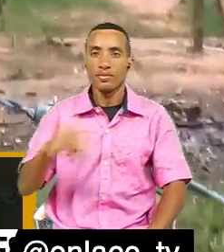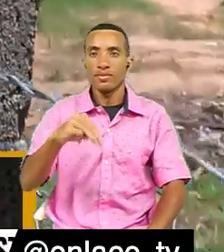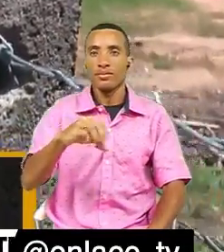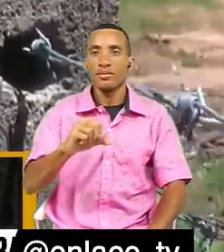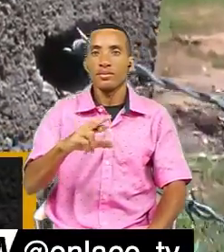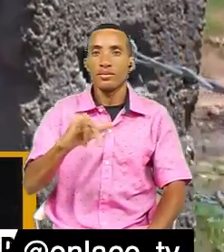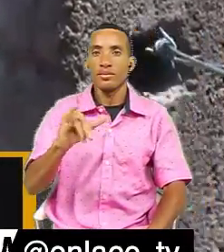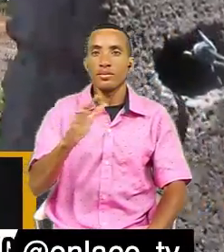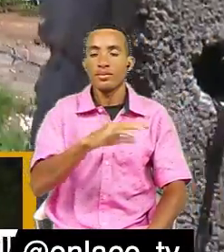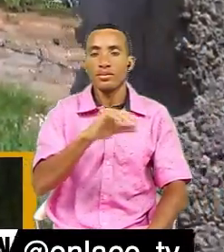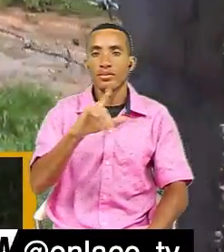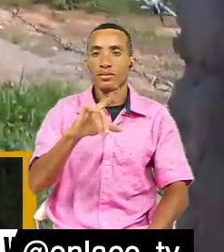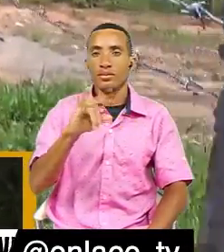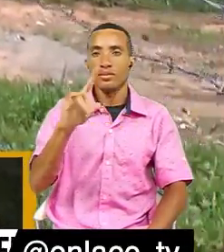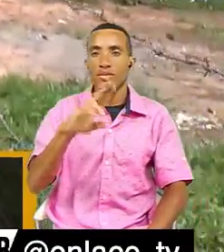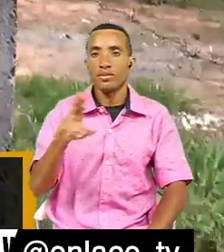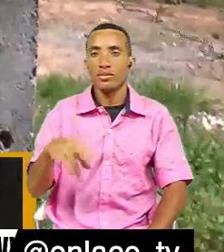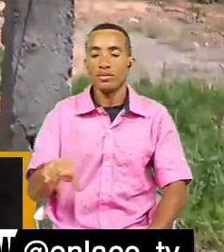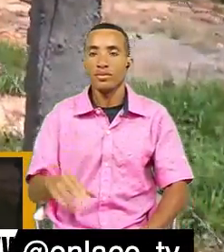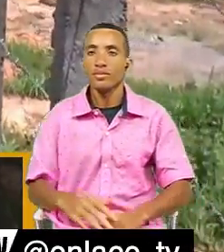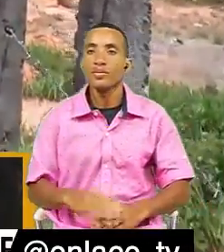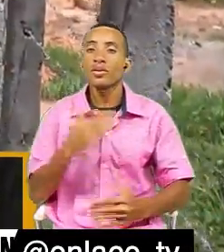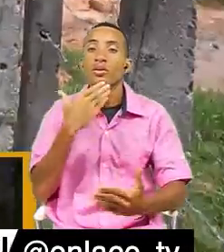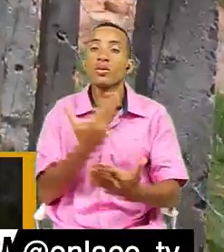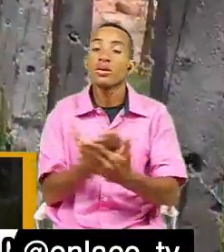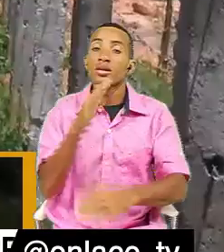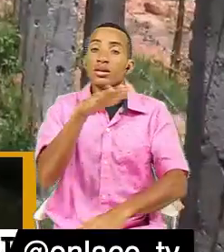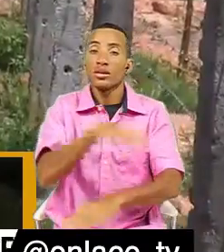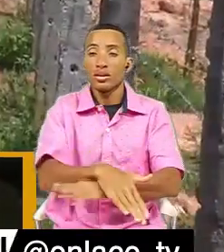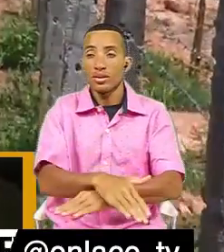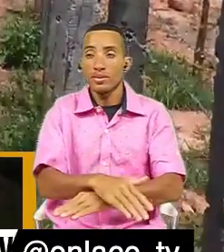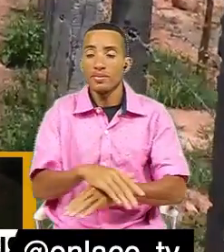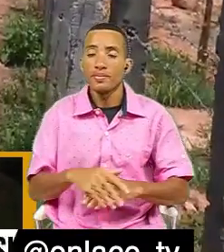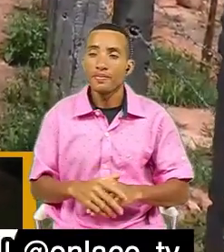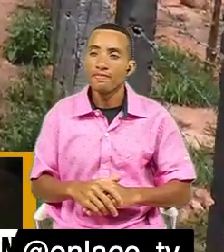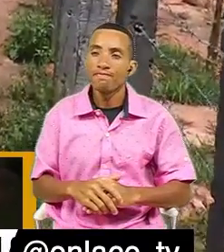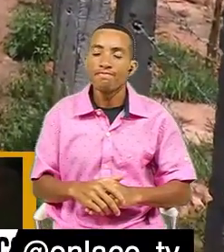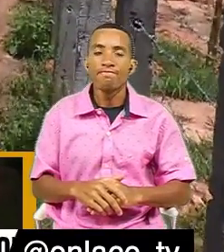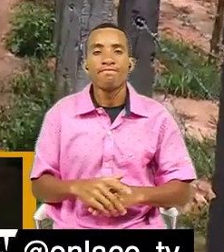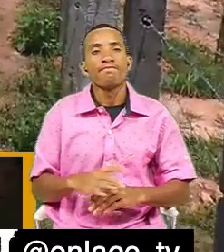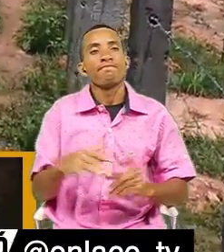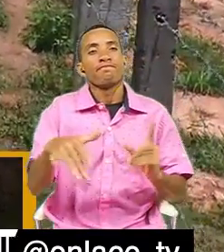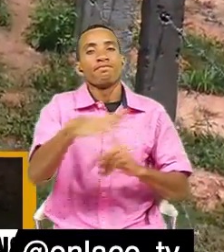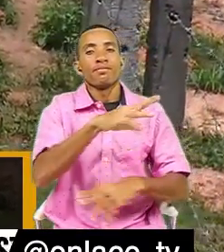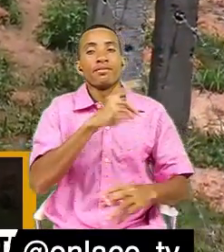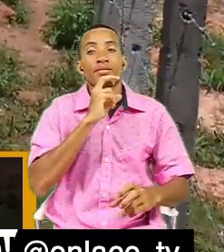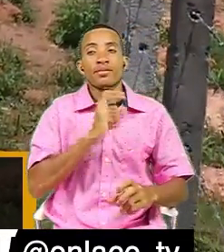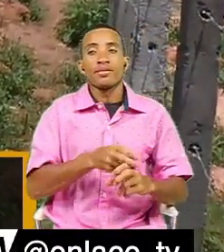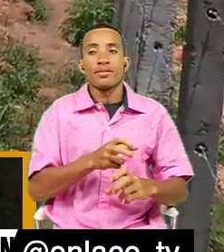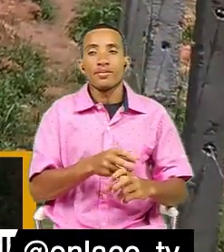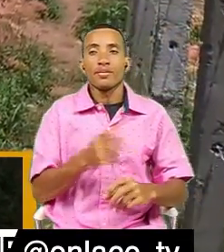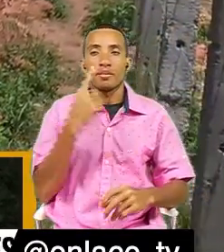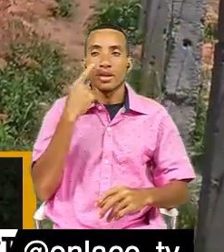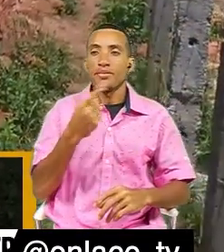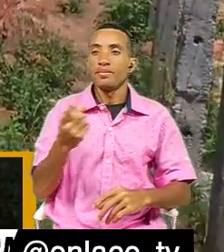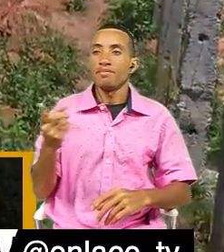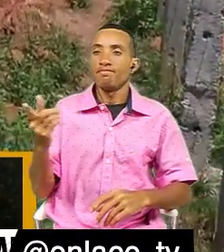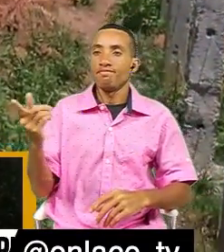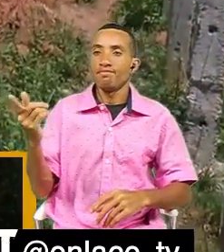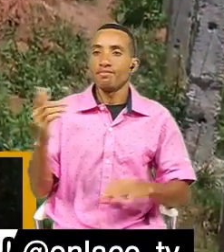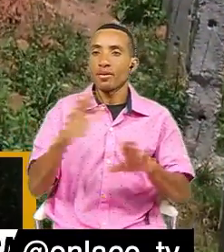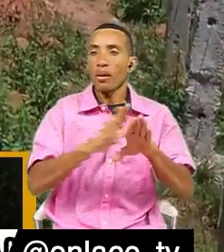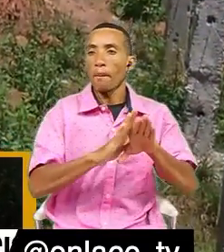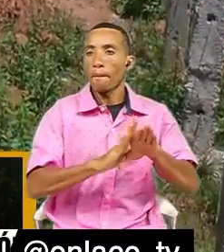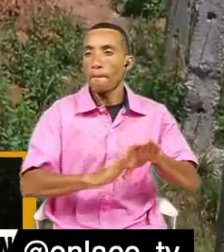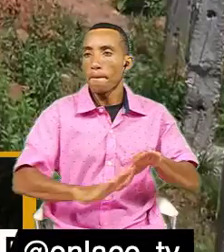que se presenta aquí, señora presidenta? Sí, buenas tardes para todos. La situación que viene presentando es que prácticamente esa zanja, esa es la preocupación. ¿Por